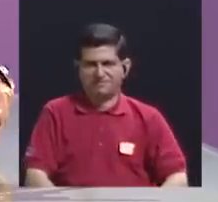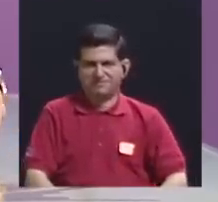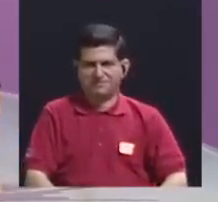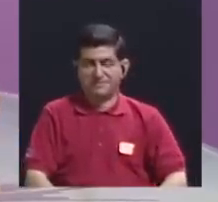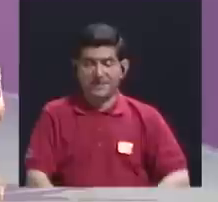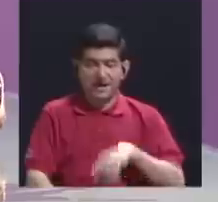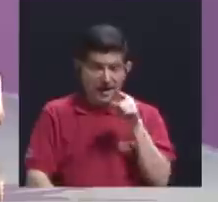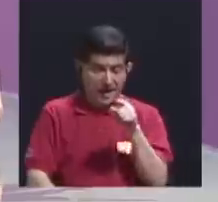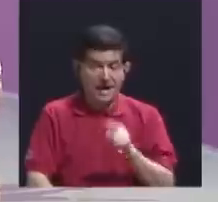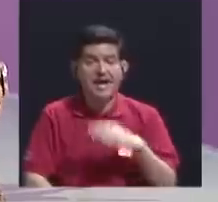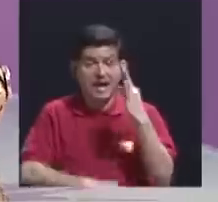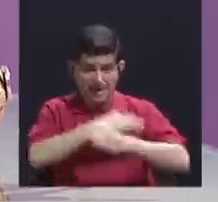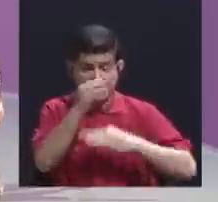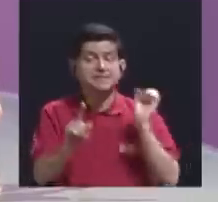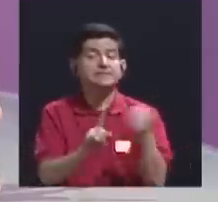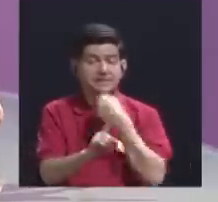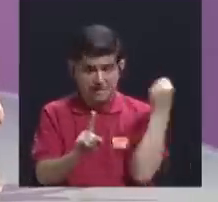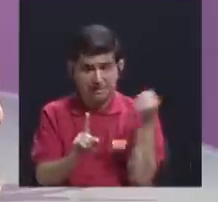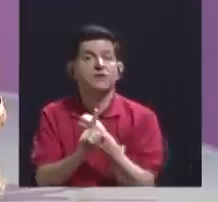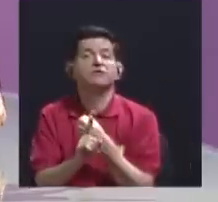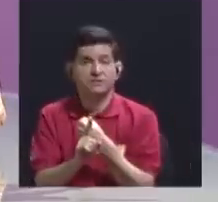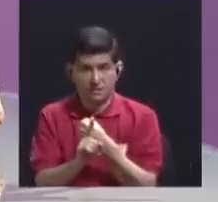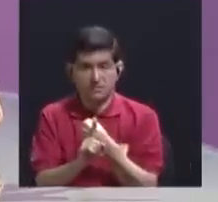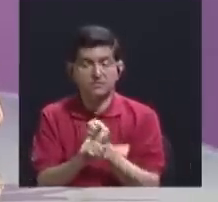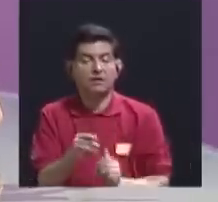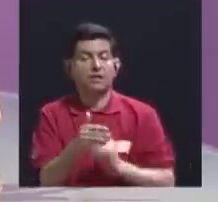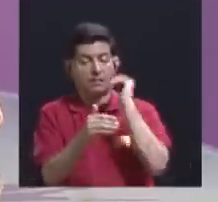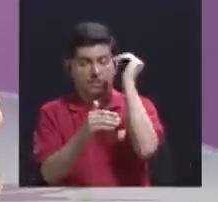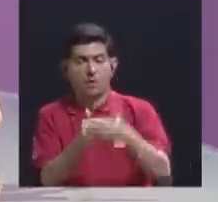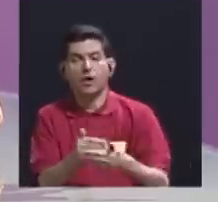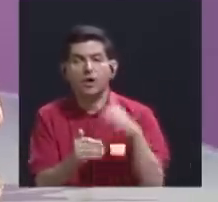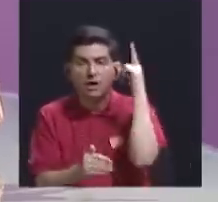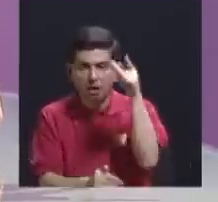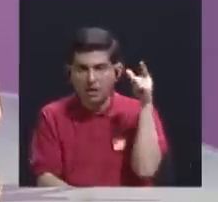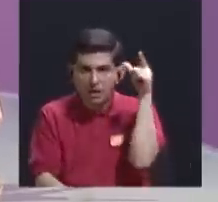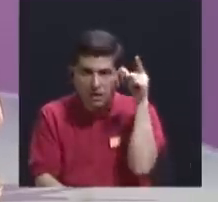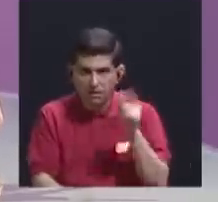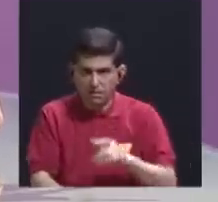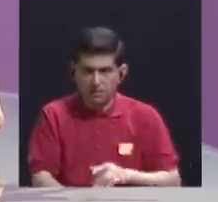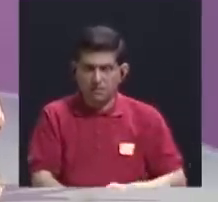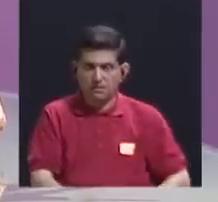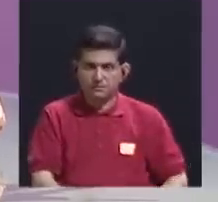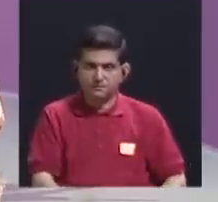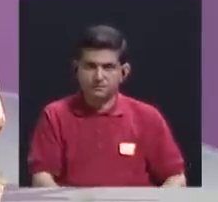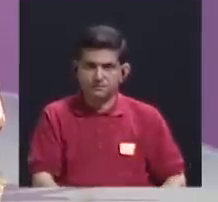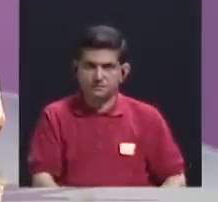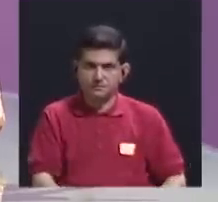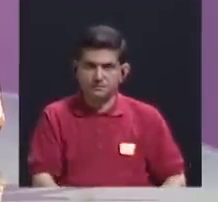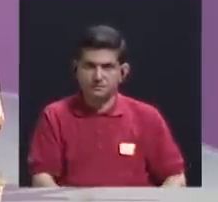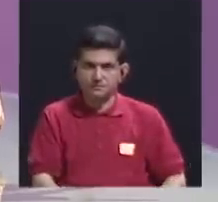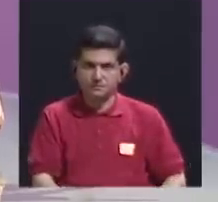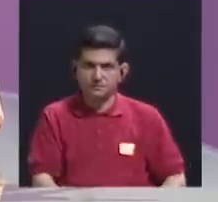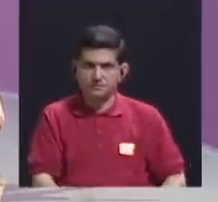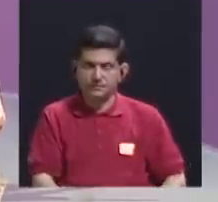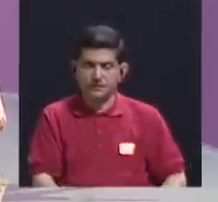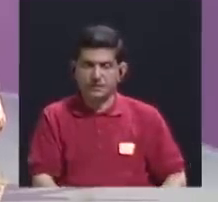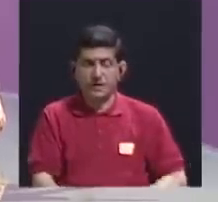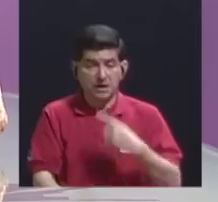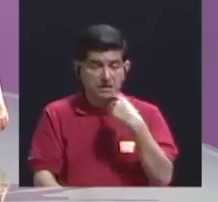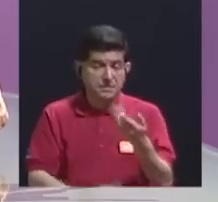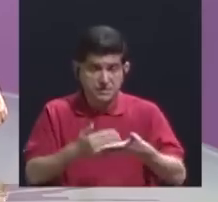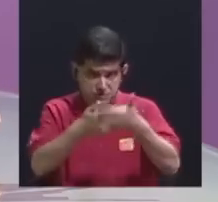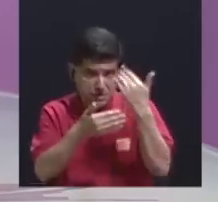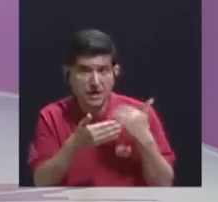y ese es un tipo de violencia y luego obviamente lo que lo que decía